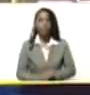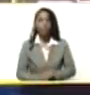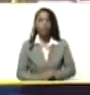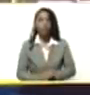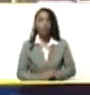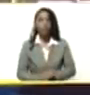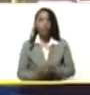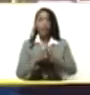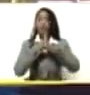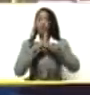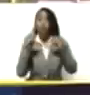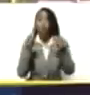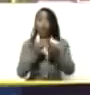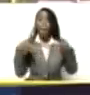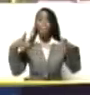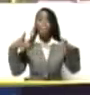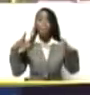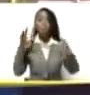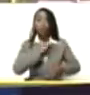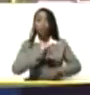en todos los campos